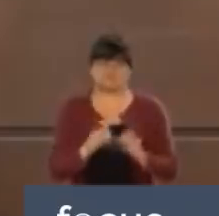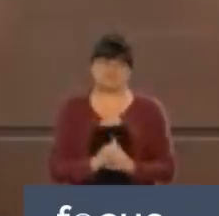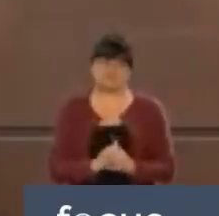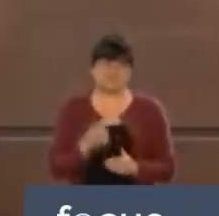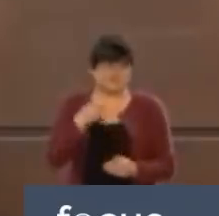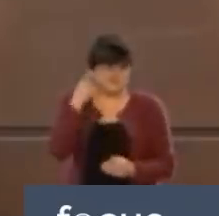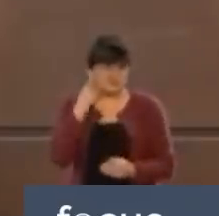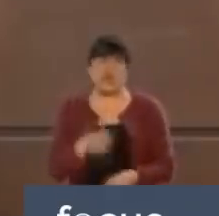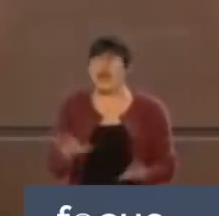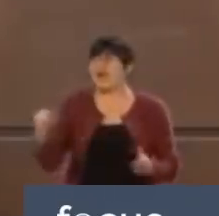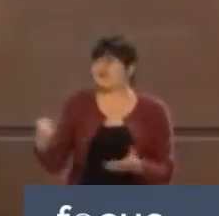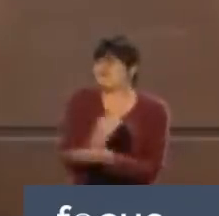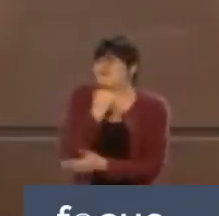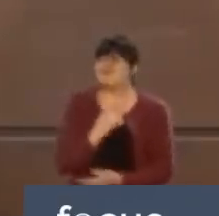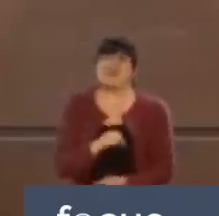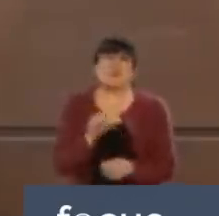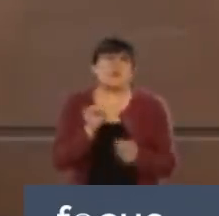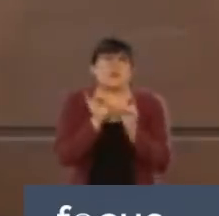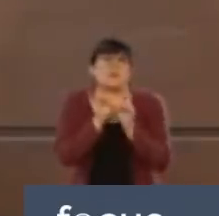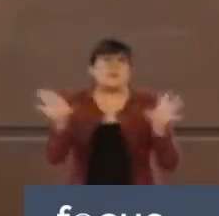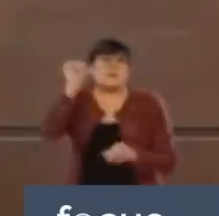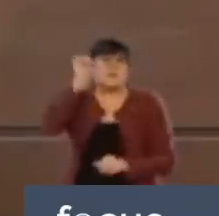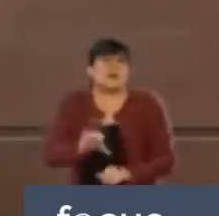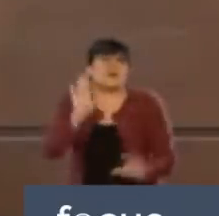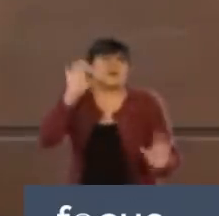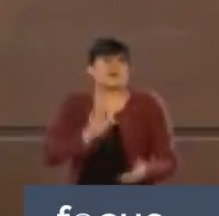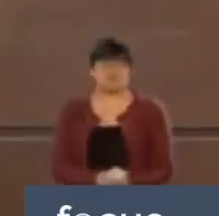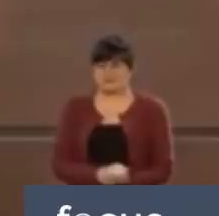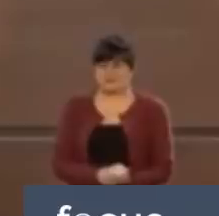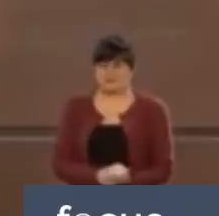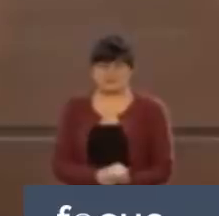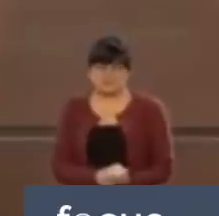de tener por lo menos 137 casos en los que la policía abusa, pues.